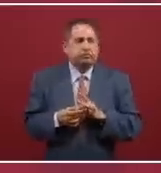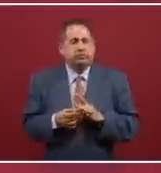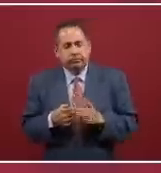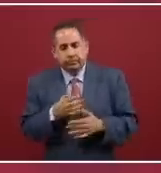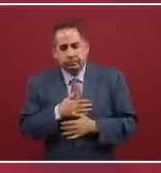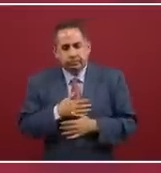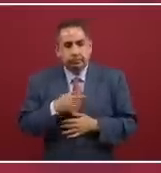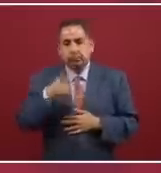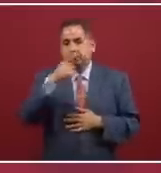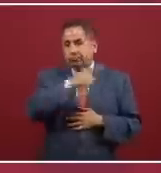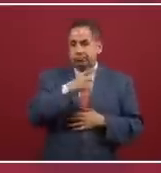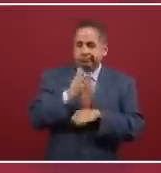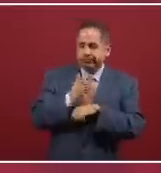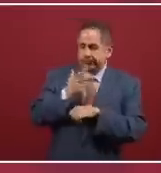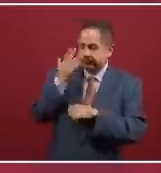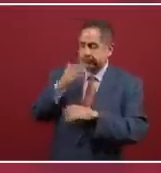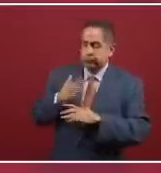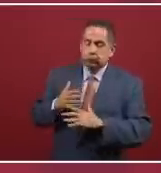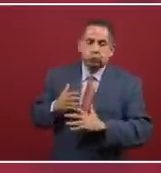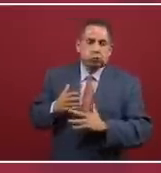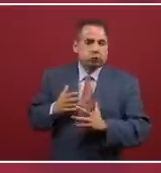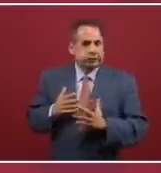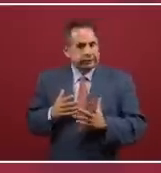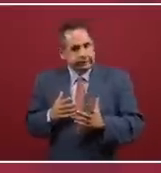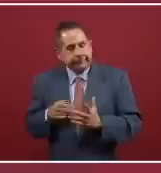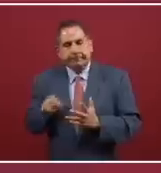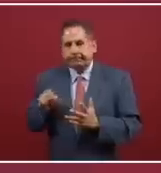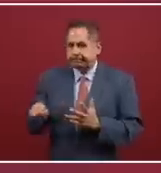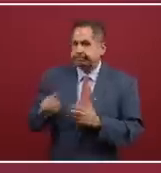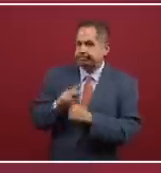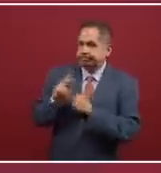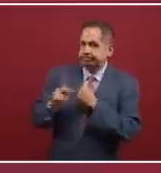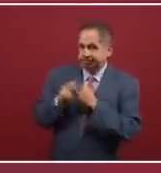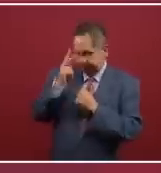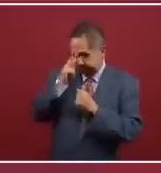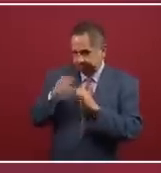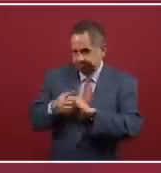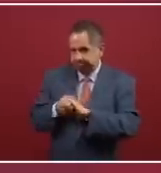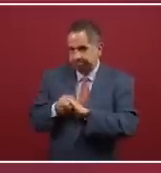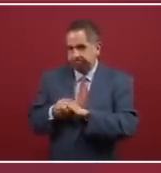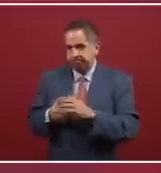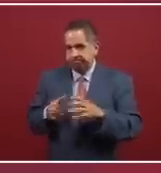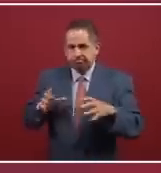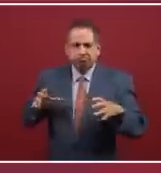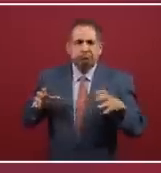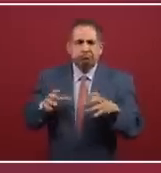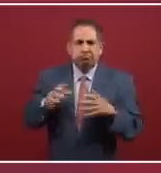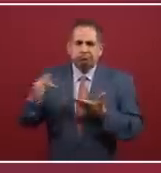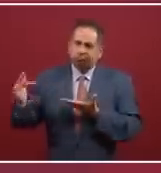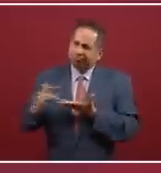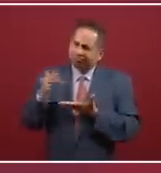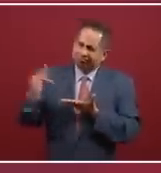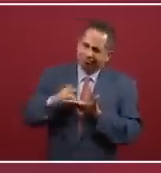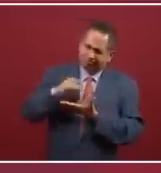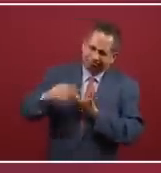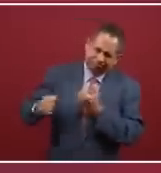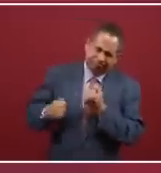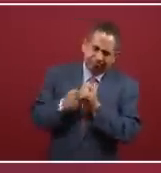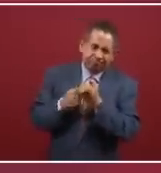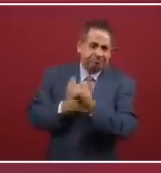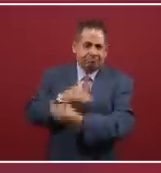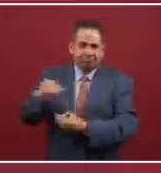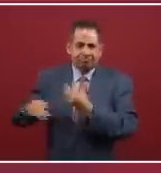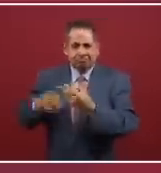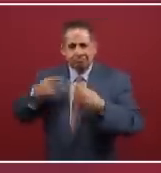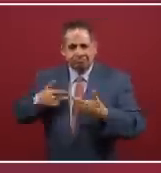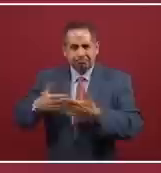sabían qué este y vamos a contar con el respaldo de todos los